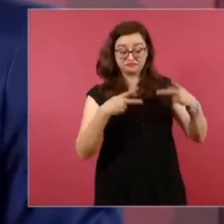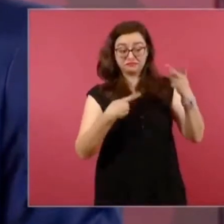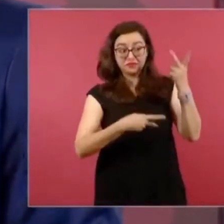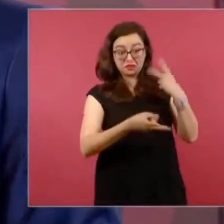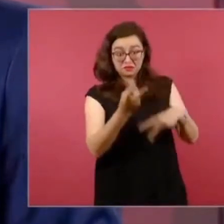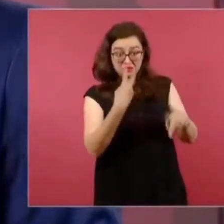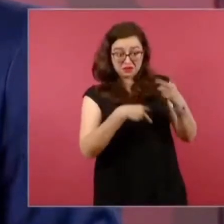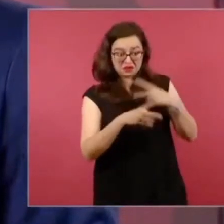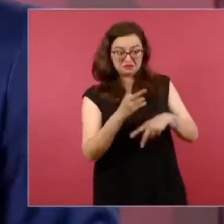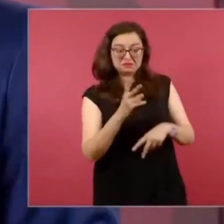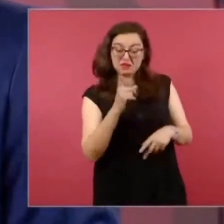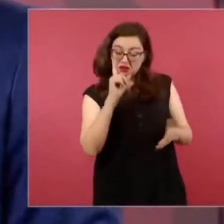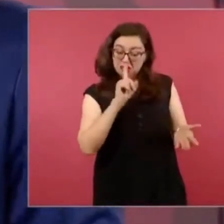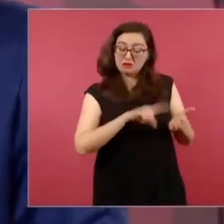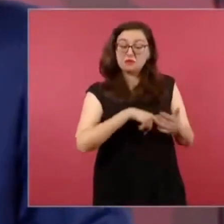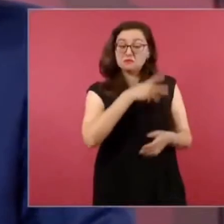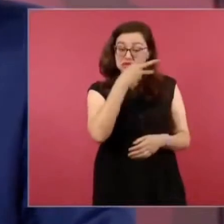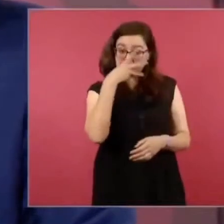a los estadounidenses.